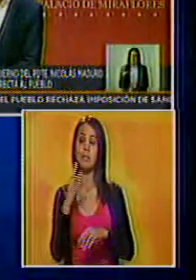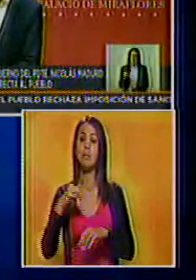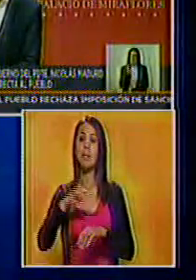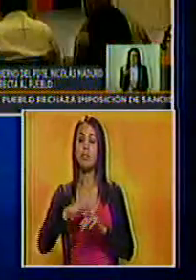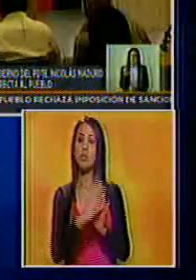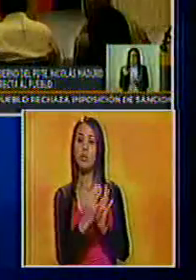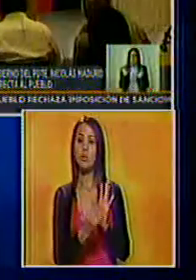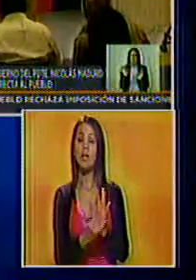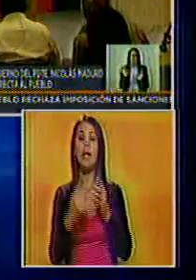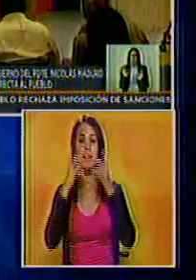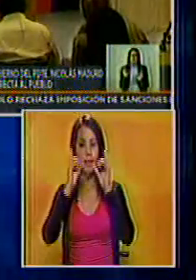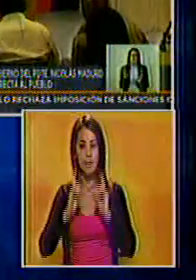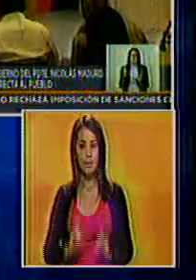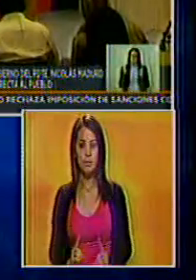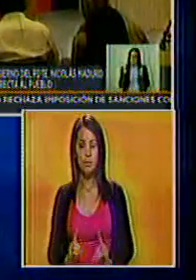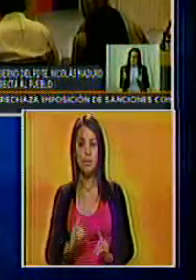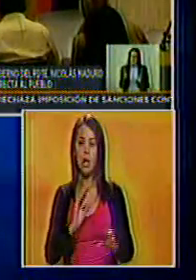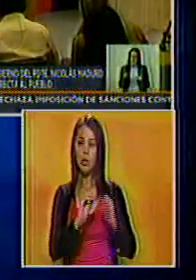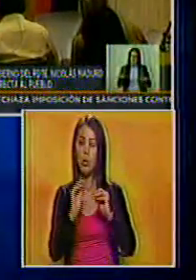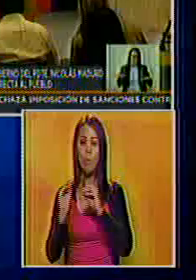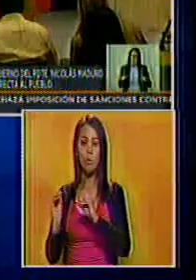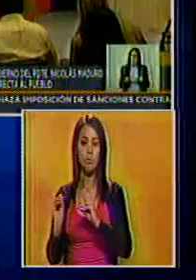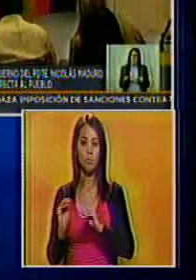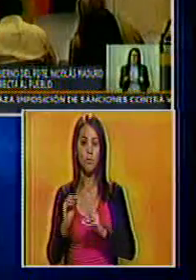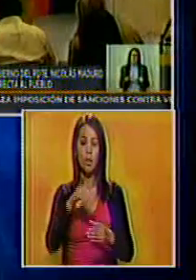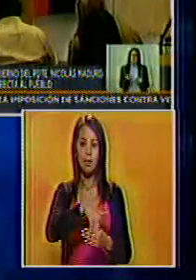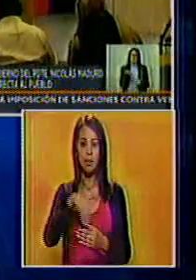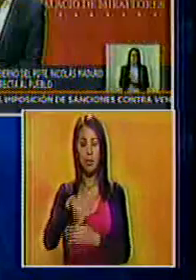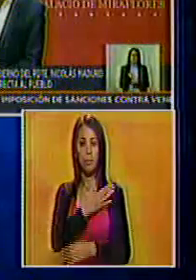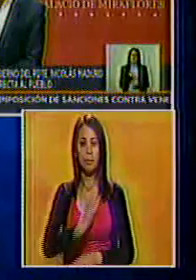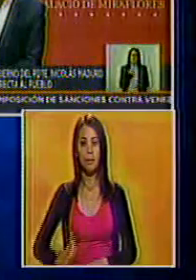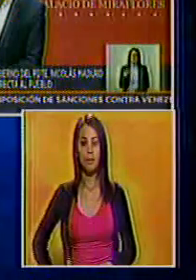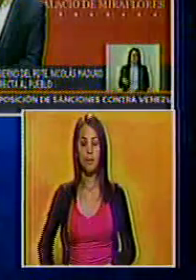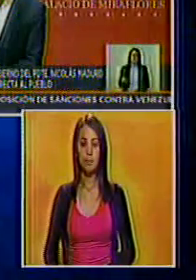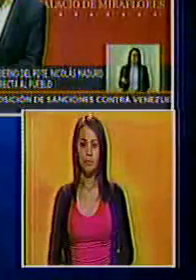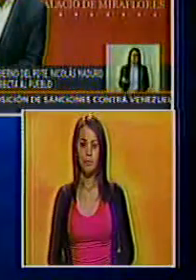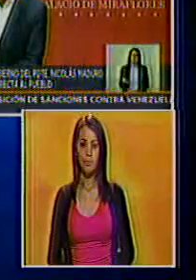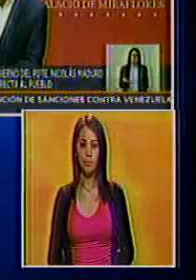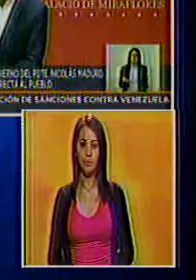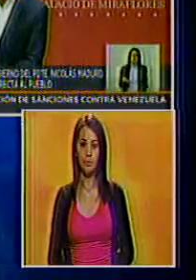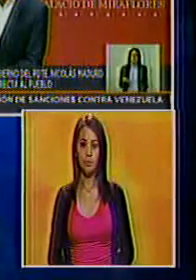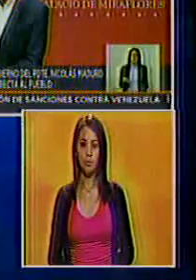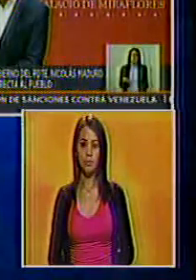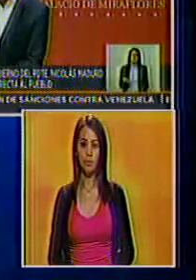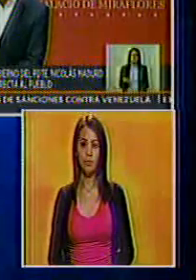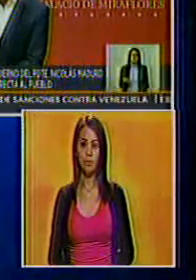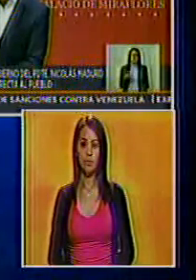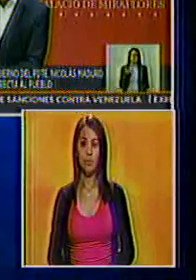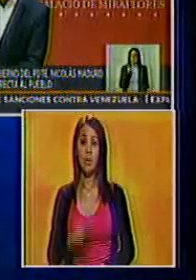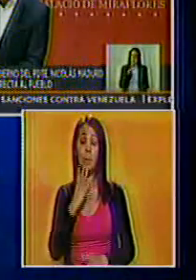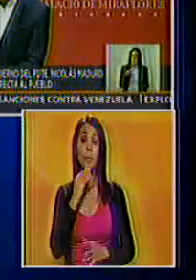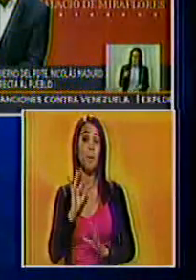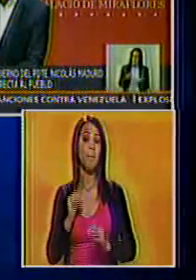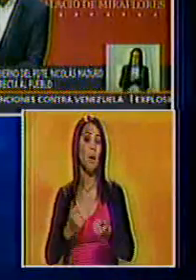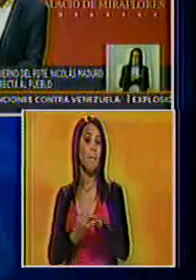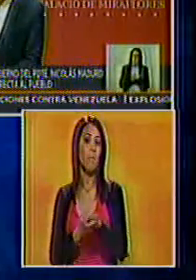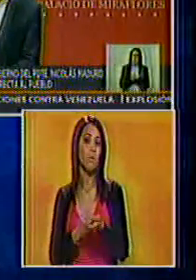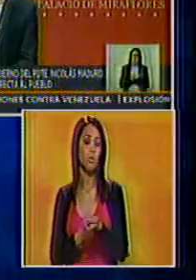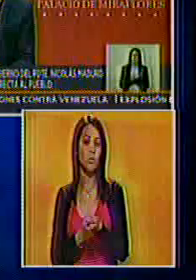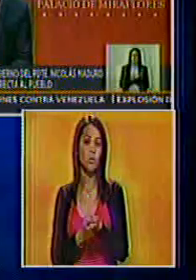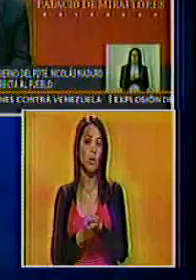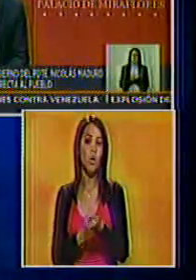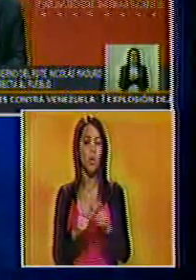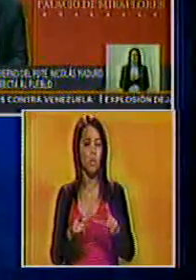Constituyente decide la convocatoria de elecciones presidenciales. Si no fuera por el apoyo que reciben de